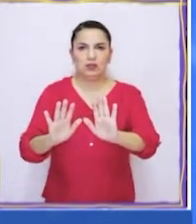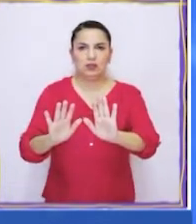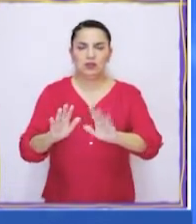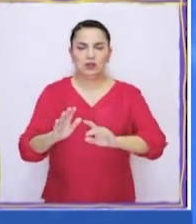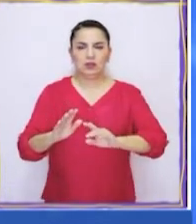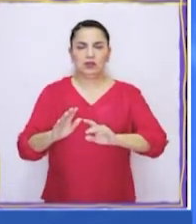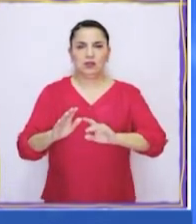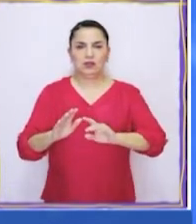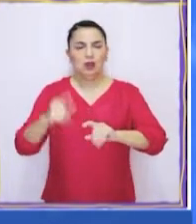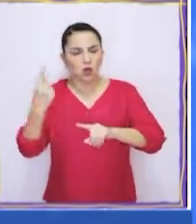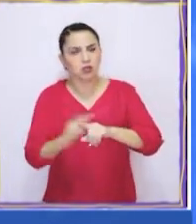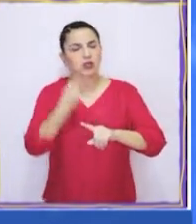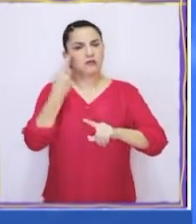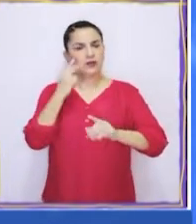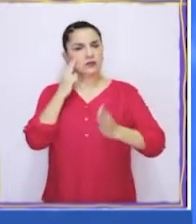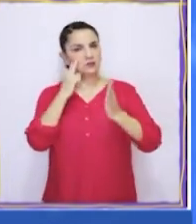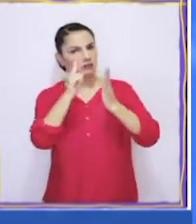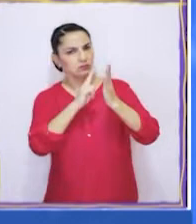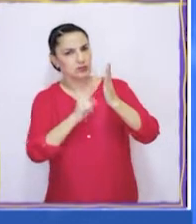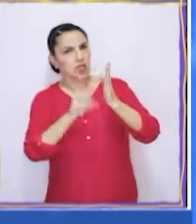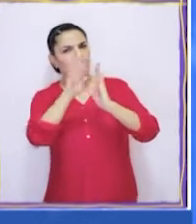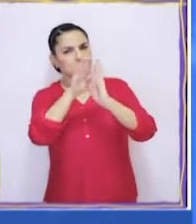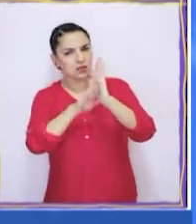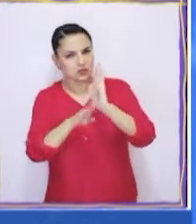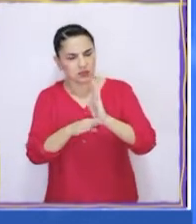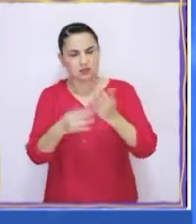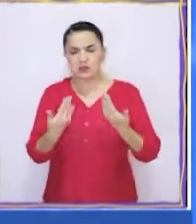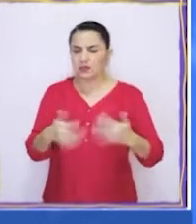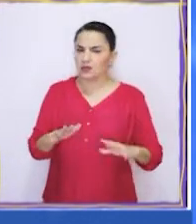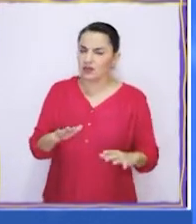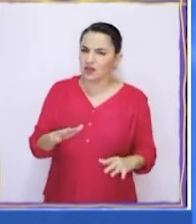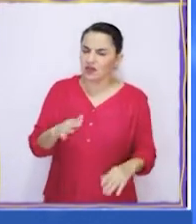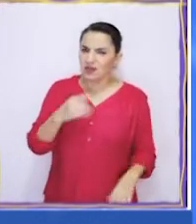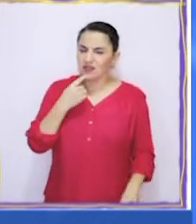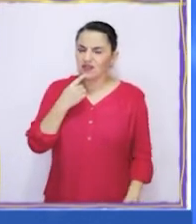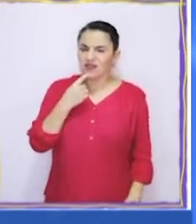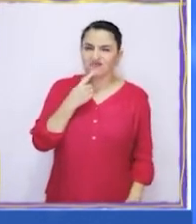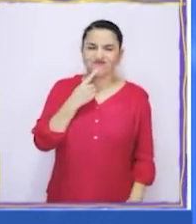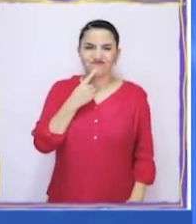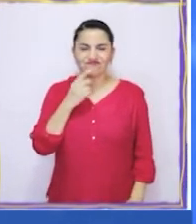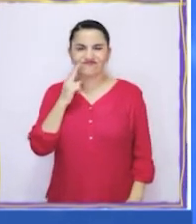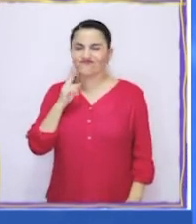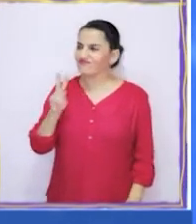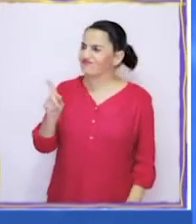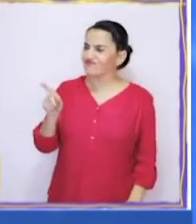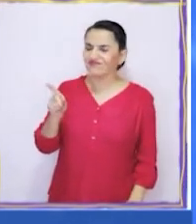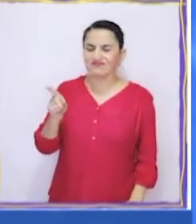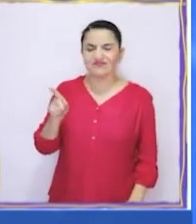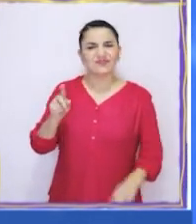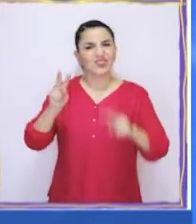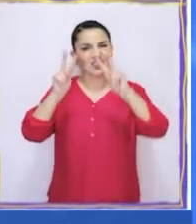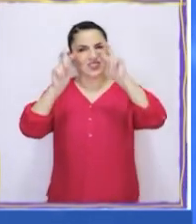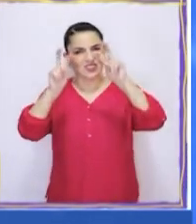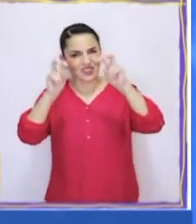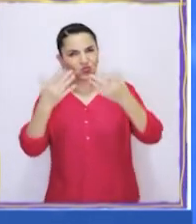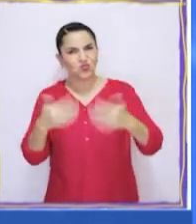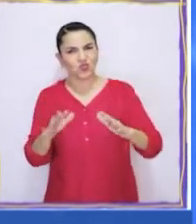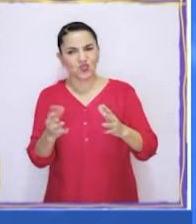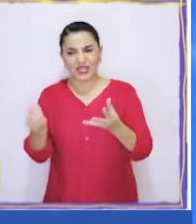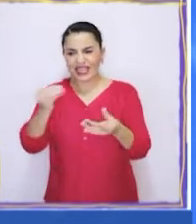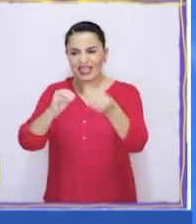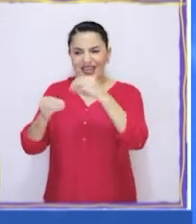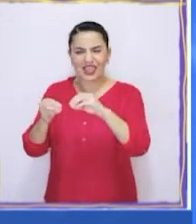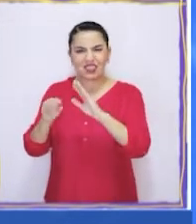volver a realizar la receta hay algo que no me convence a ver veamos tenemos el título y los ingredientes